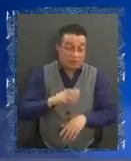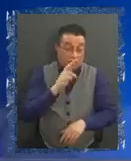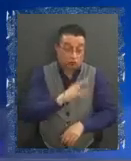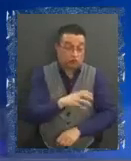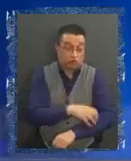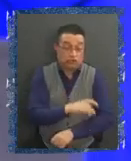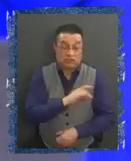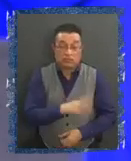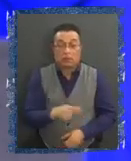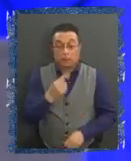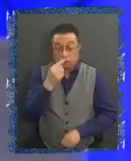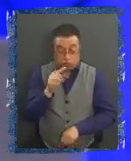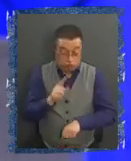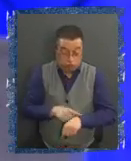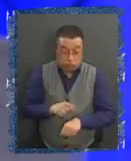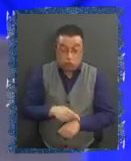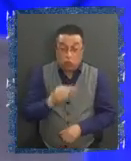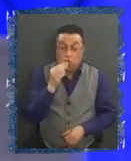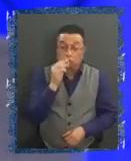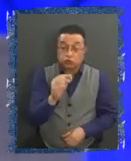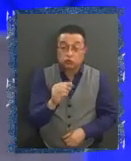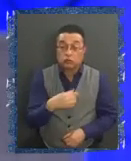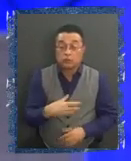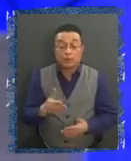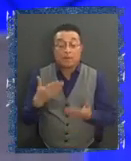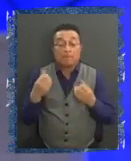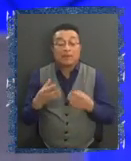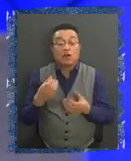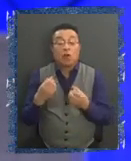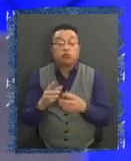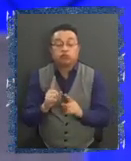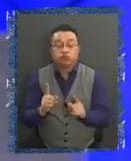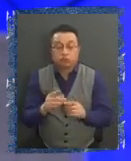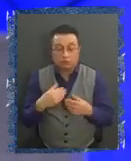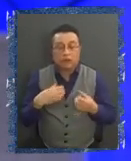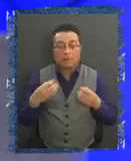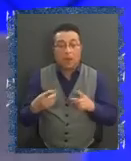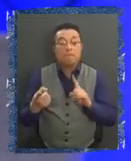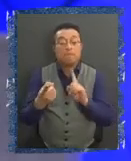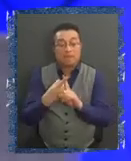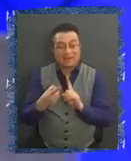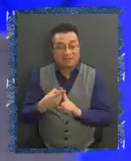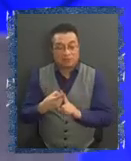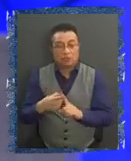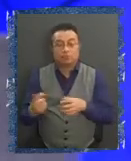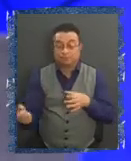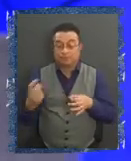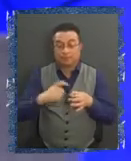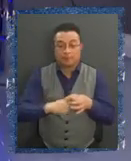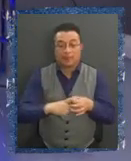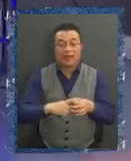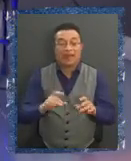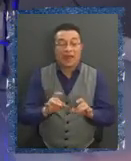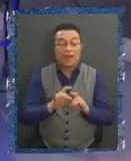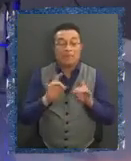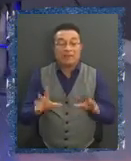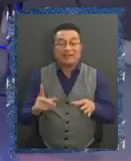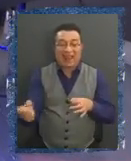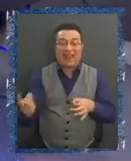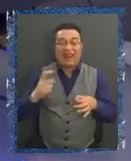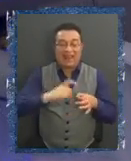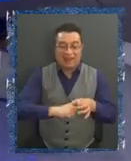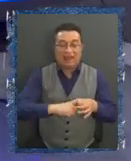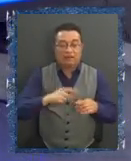Y que en súper poquitos minutos, y quiero no perder la oportunidad de hablar de la participación de los escaños reservados, ¿no es cierto?, en las instituciones